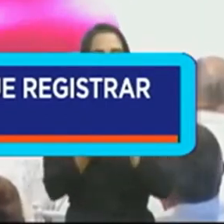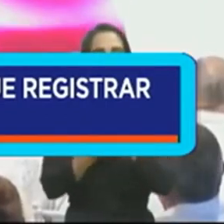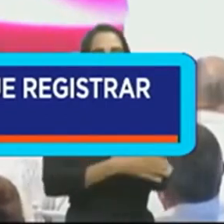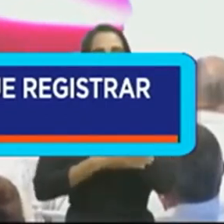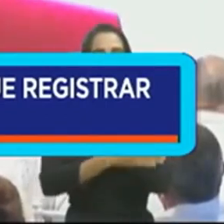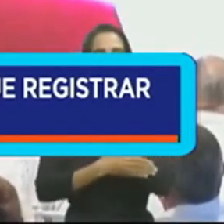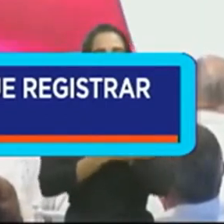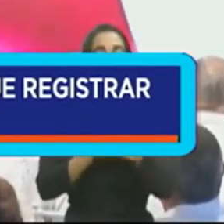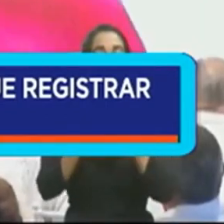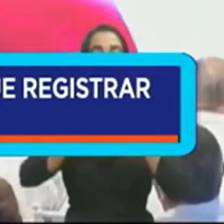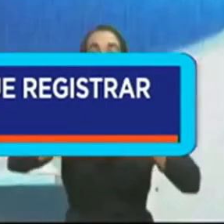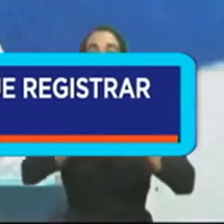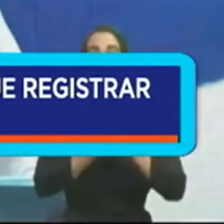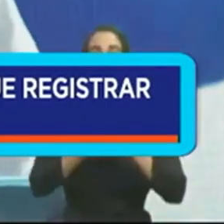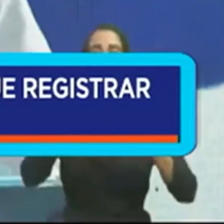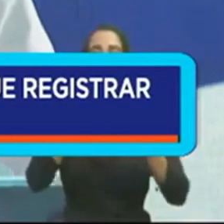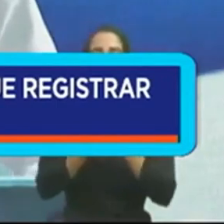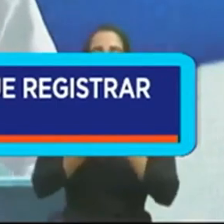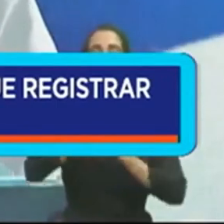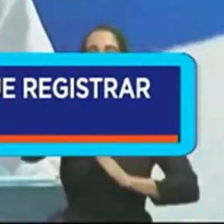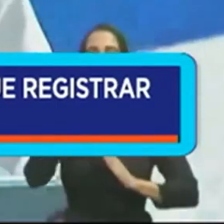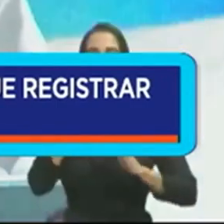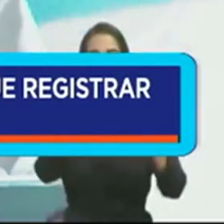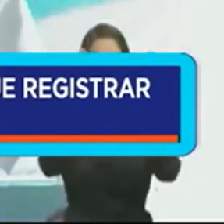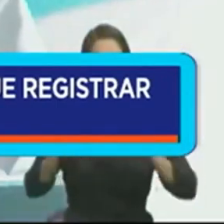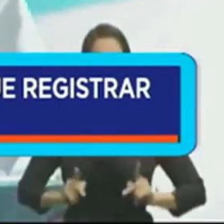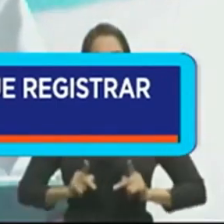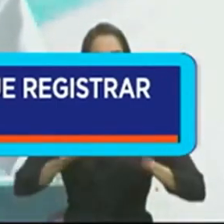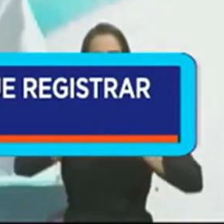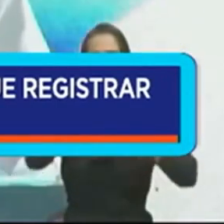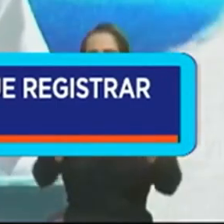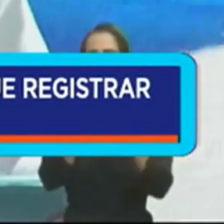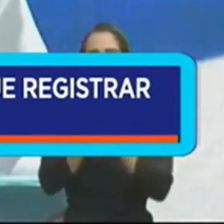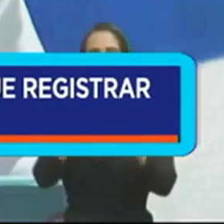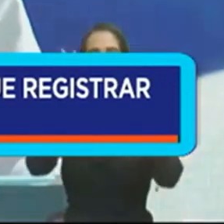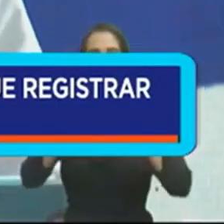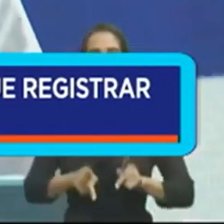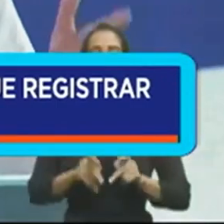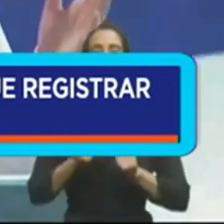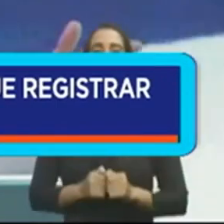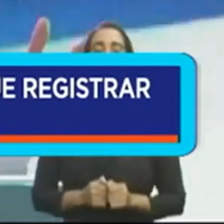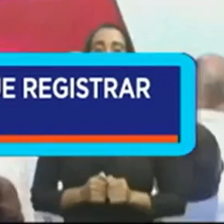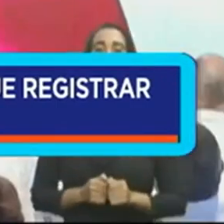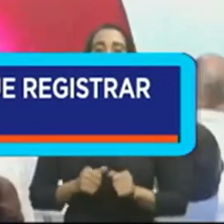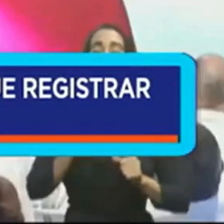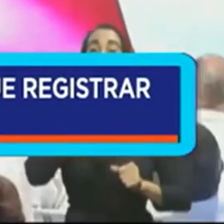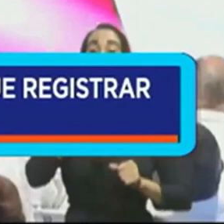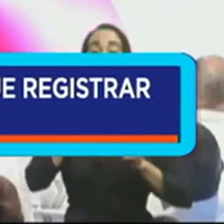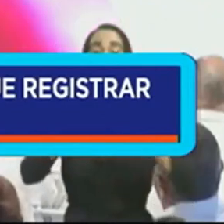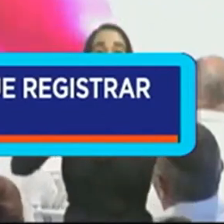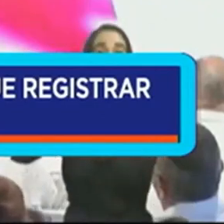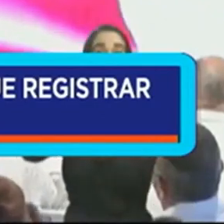país. Cambiar el país para bien y para mejorar la calidad de vida de toda nuestra gente. Estamos construyendo